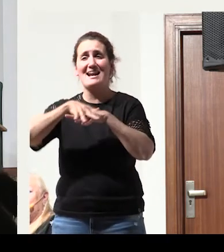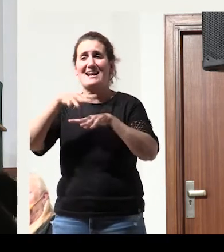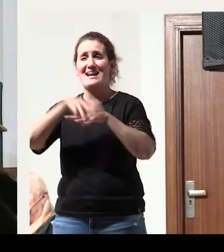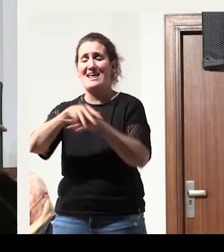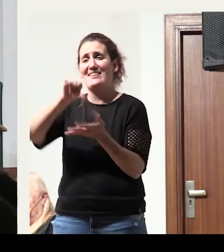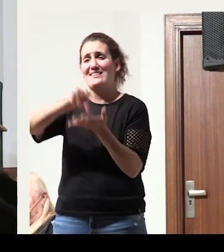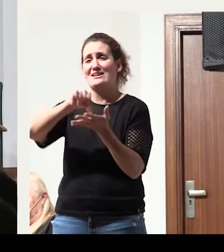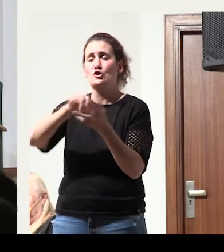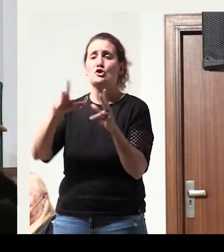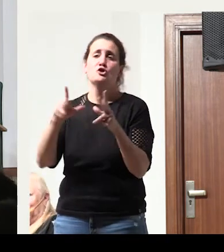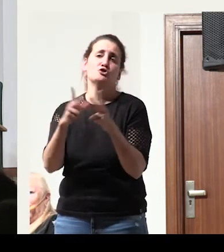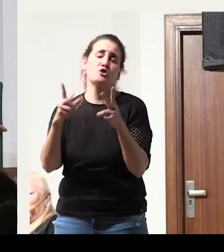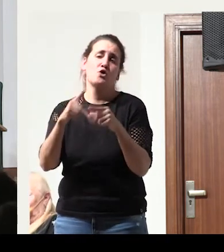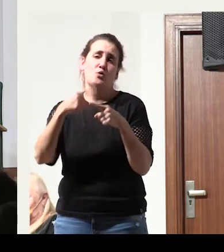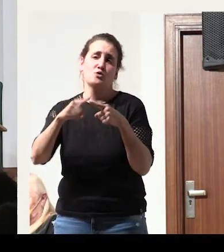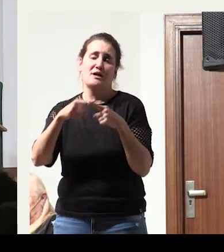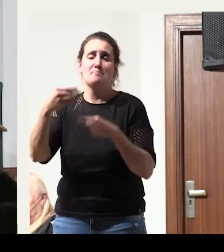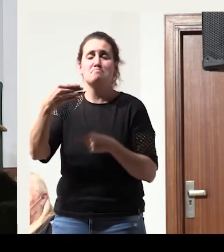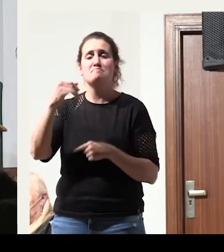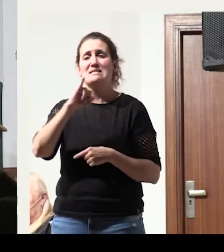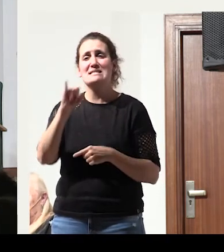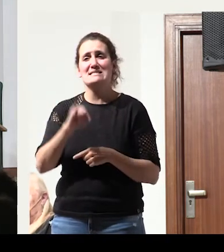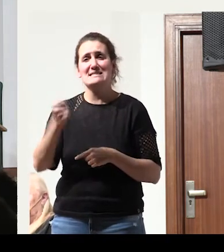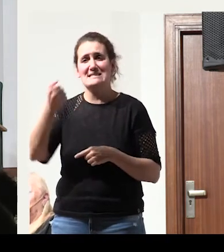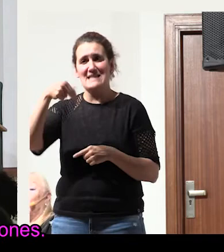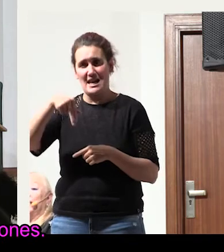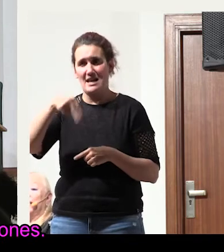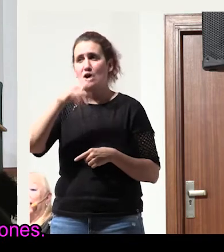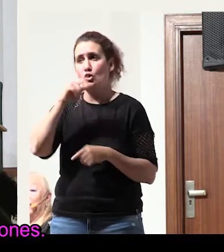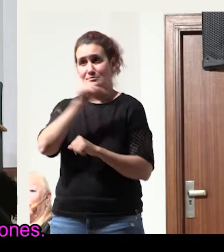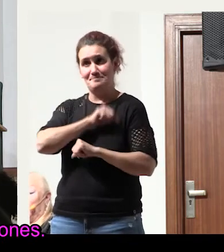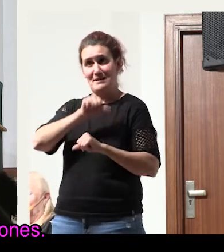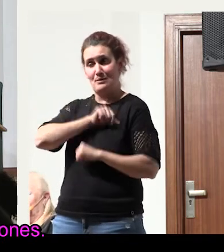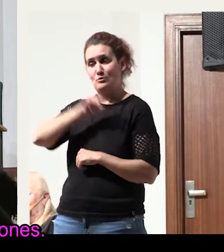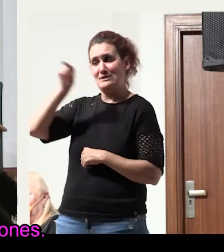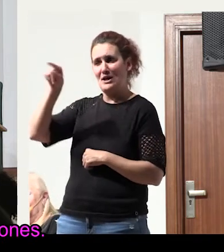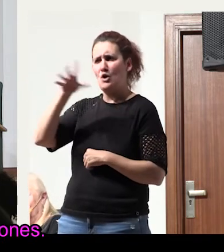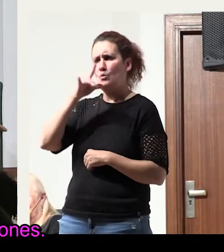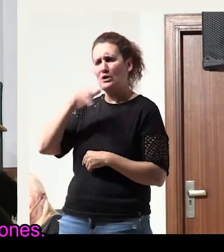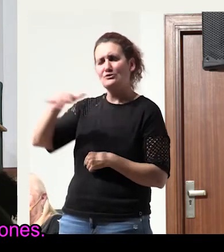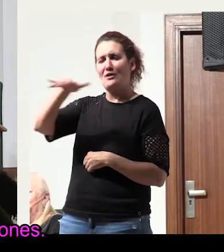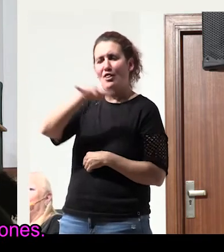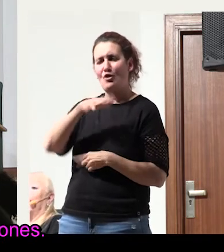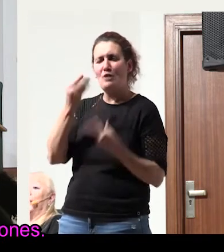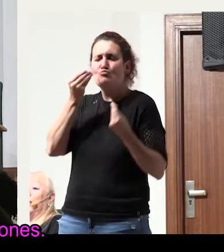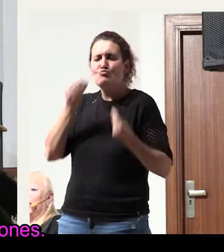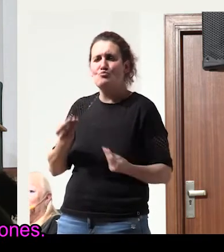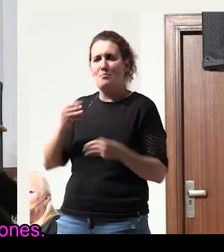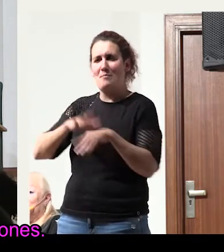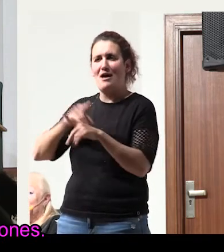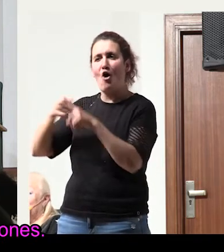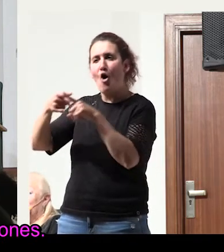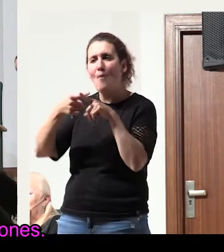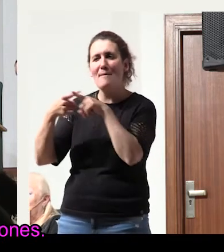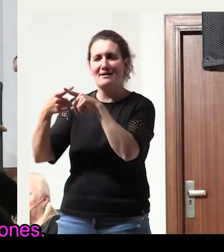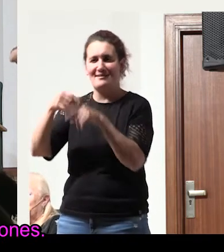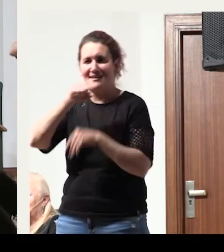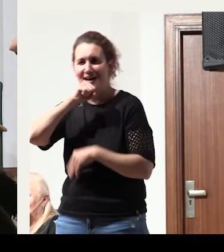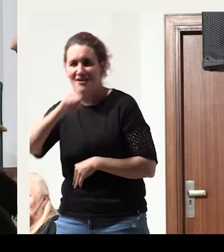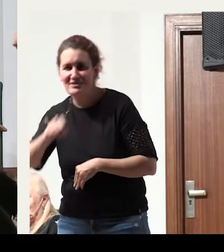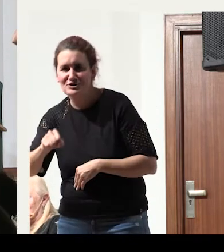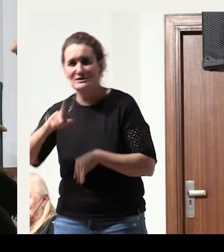VISAN. Os esperamos allí porque es un buen sitio para compartir aficiones y